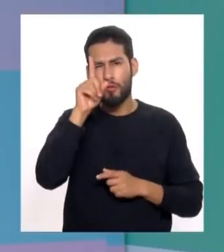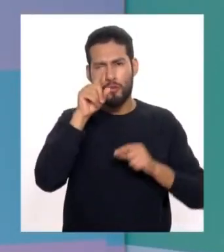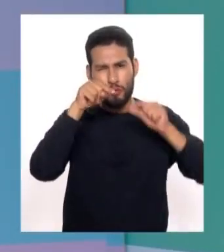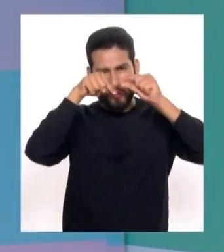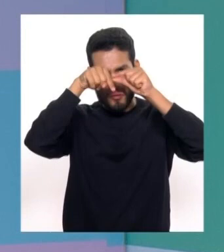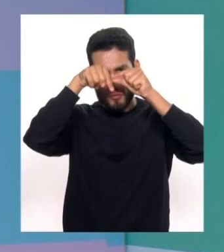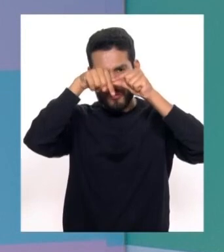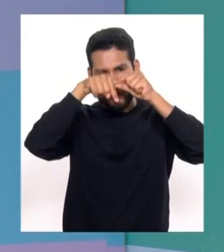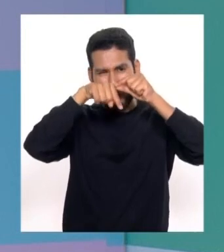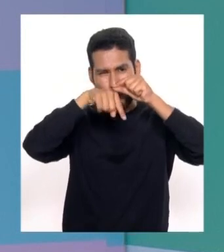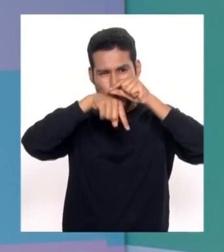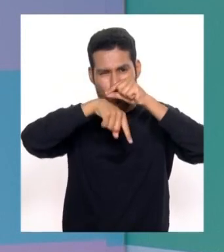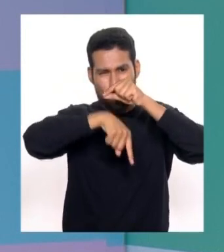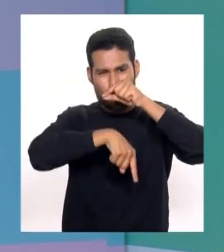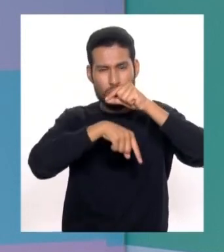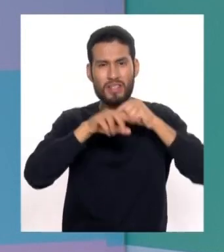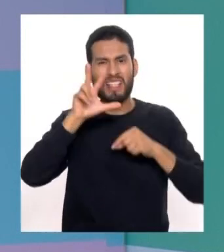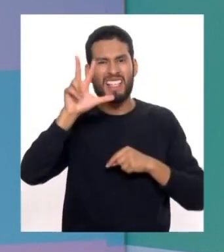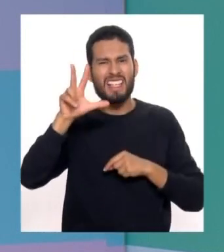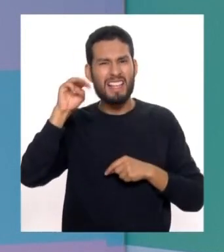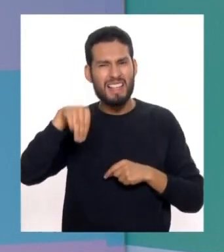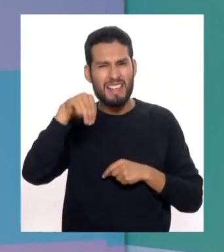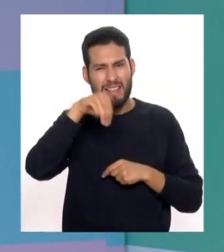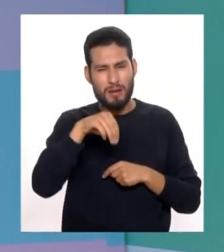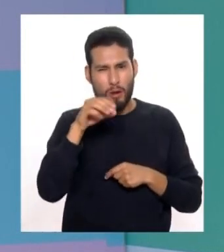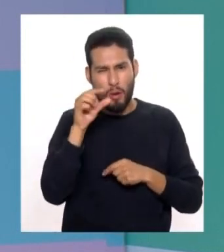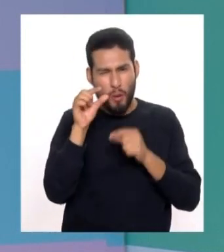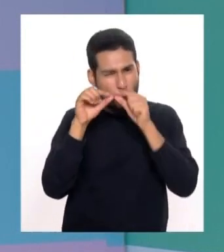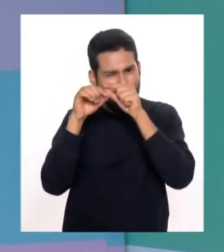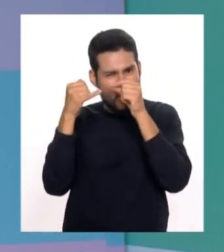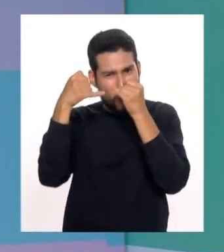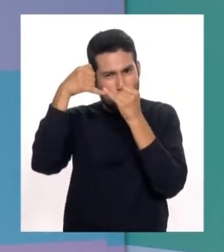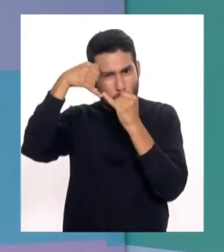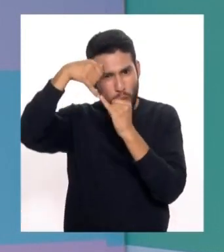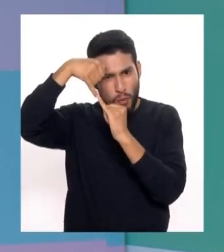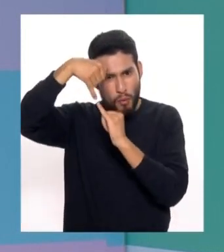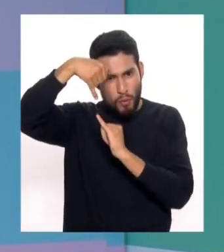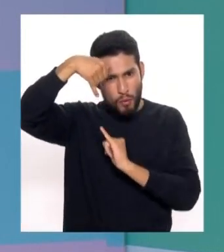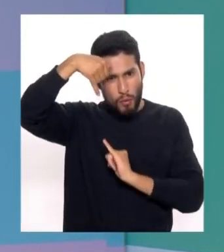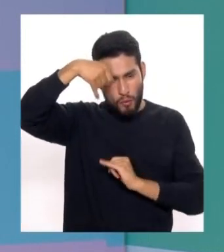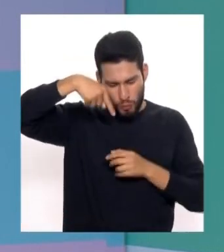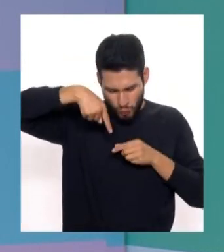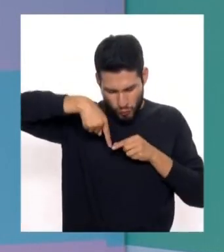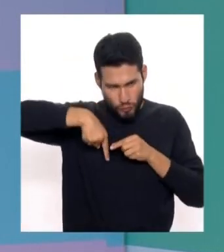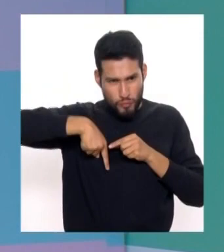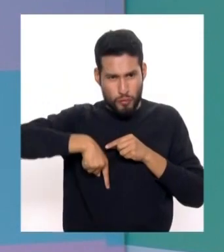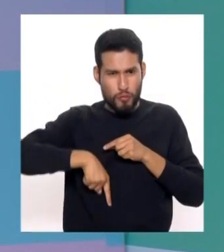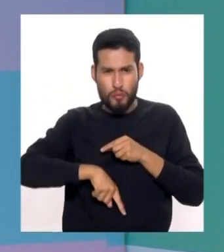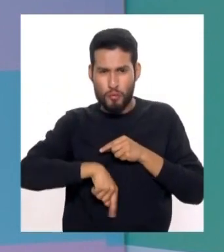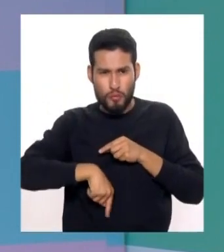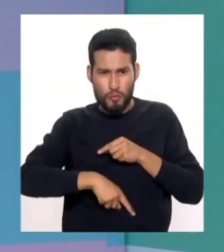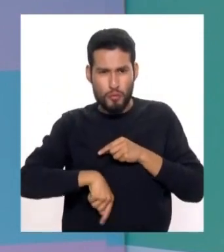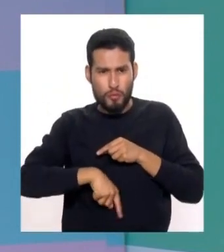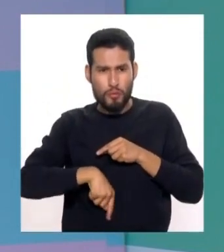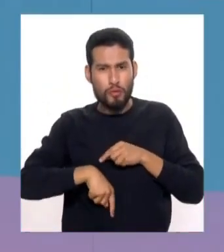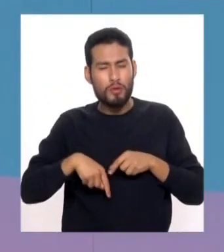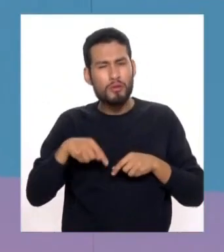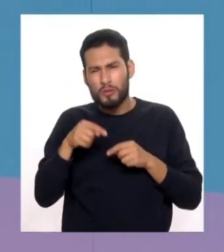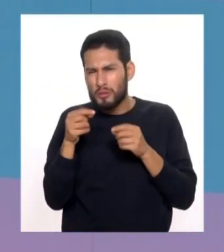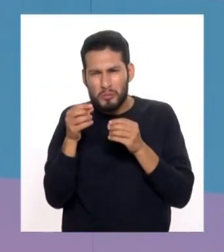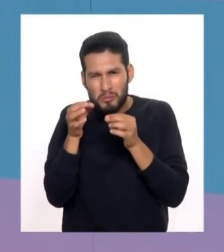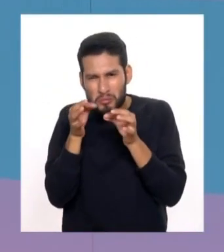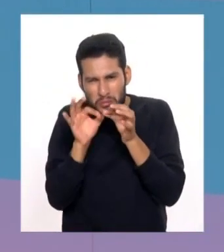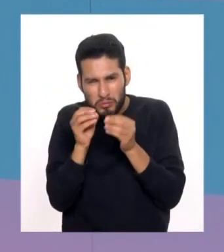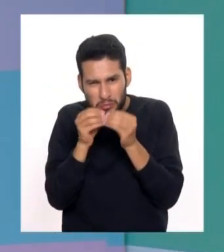un pequeño telescopio de 3 milímetros de grosor y que ingresa de forma mínimamente invasiva dentro del útero y corrige ciertas